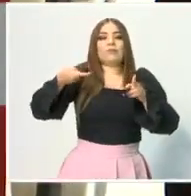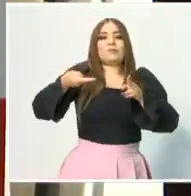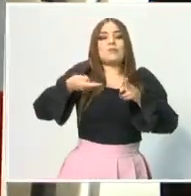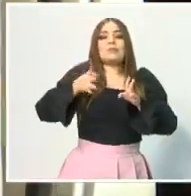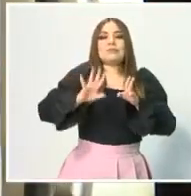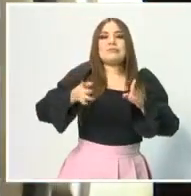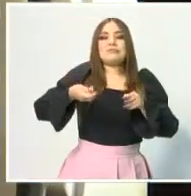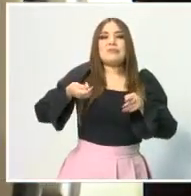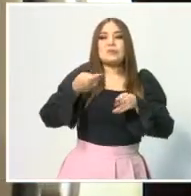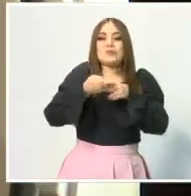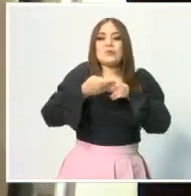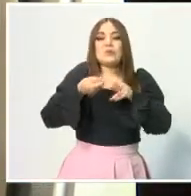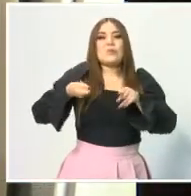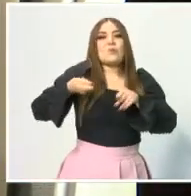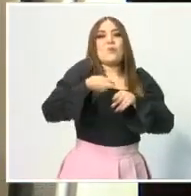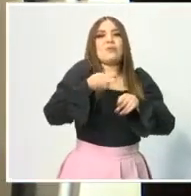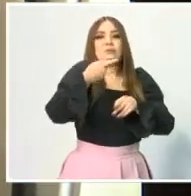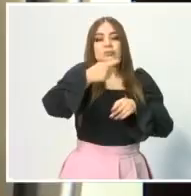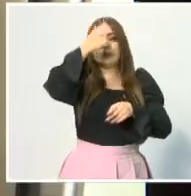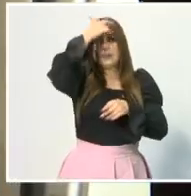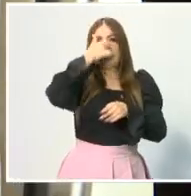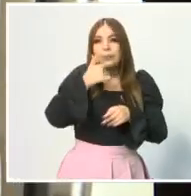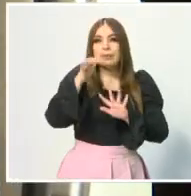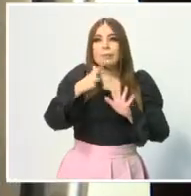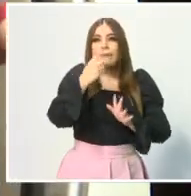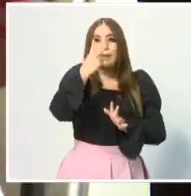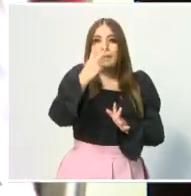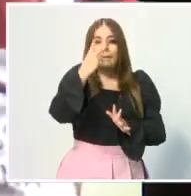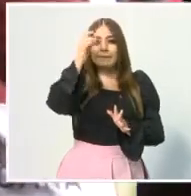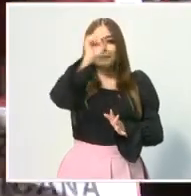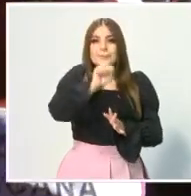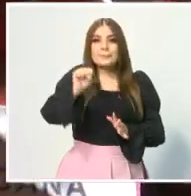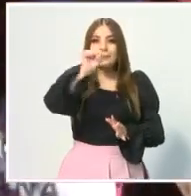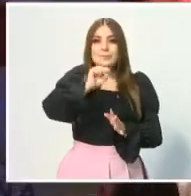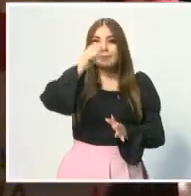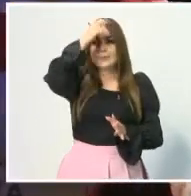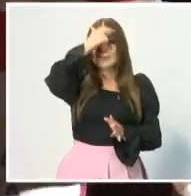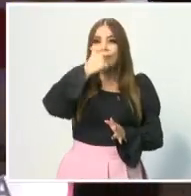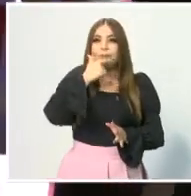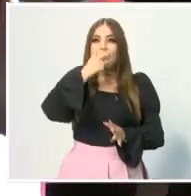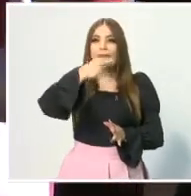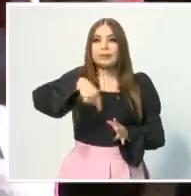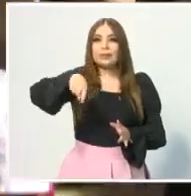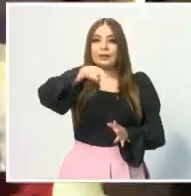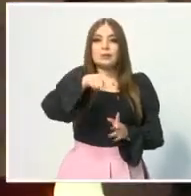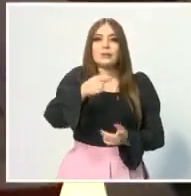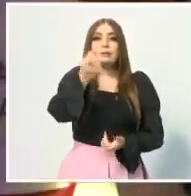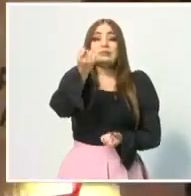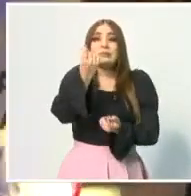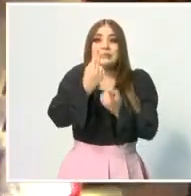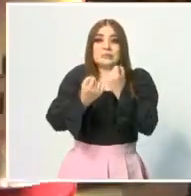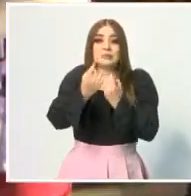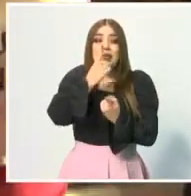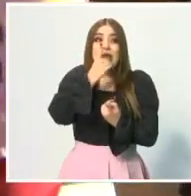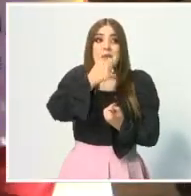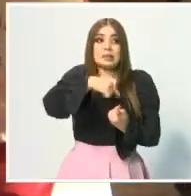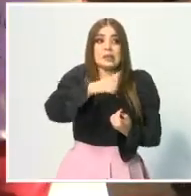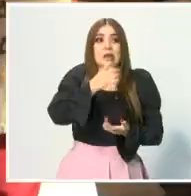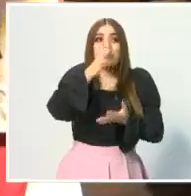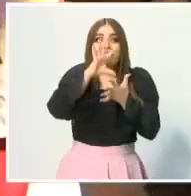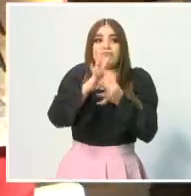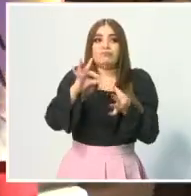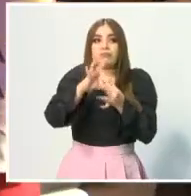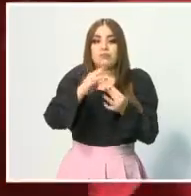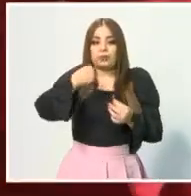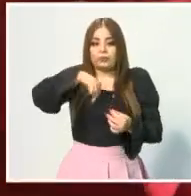Los violentos hechos sucedieron a las 2 de la madrugada del sábado. Según relataron los afectados a las autoridades, ellos habían